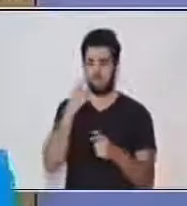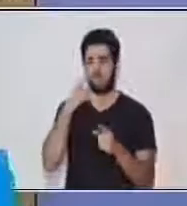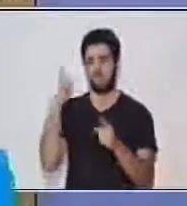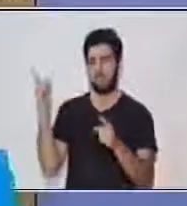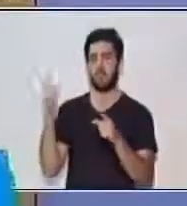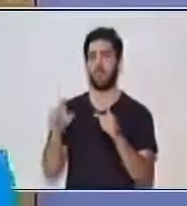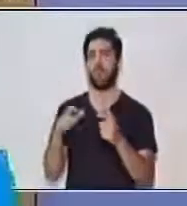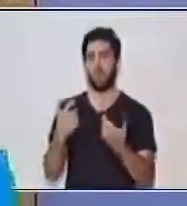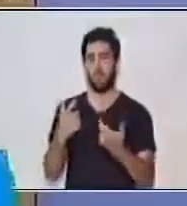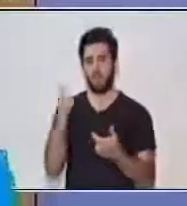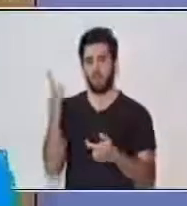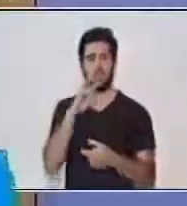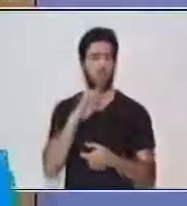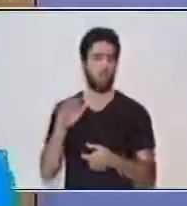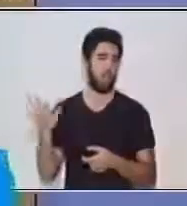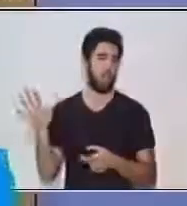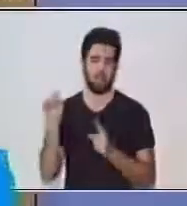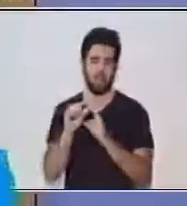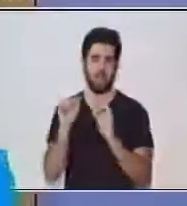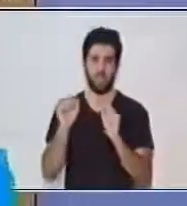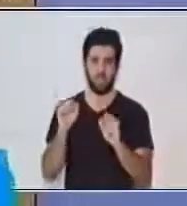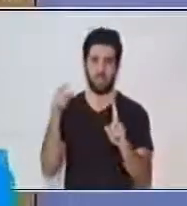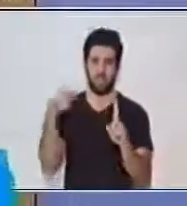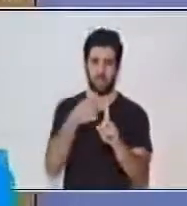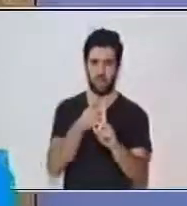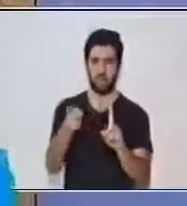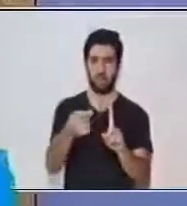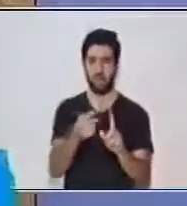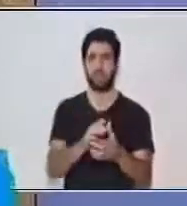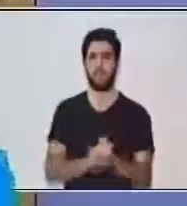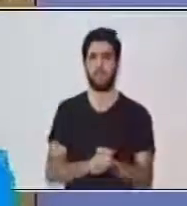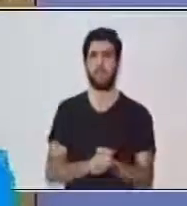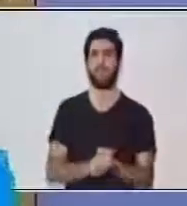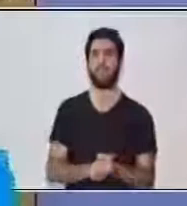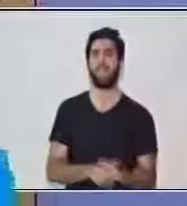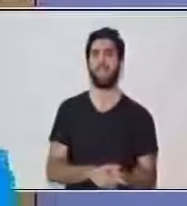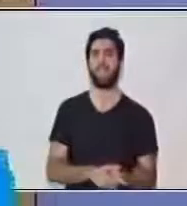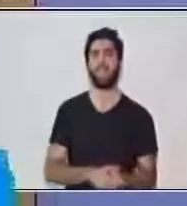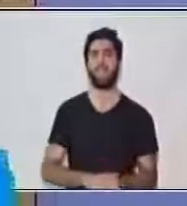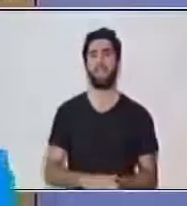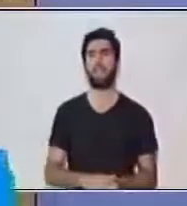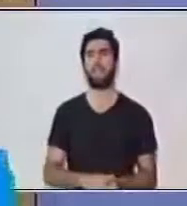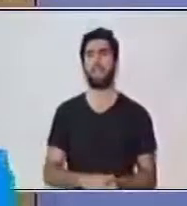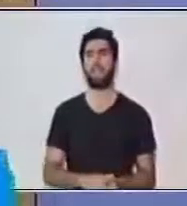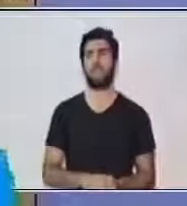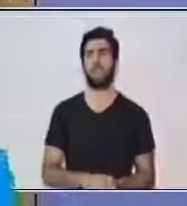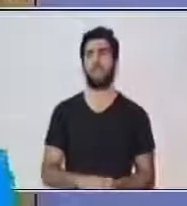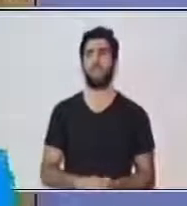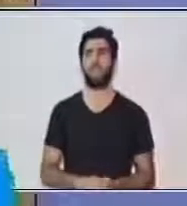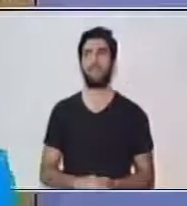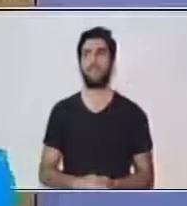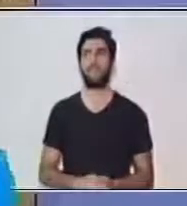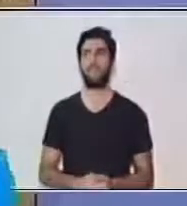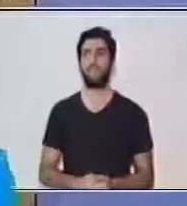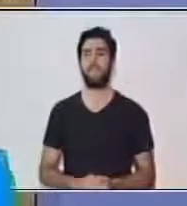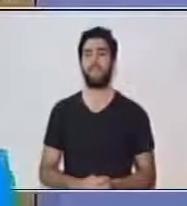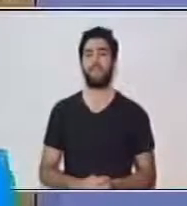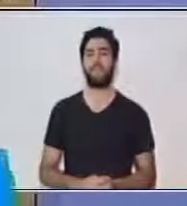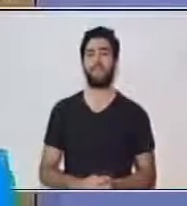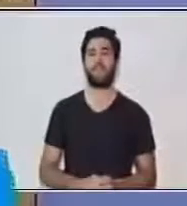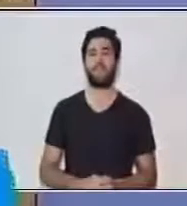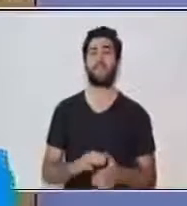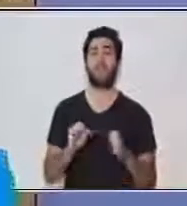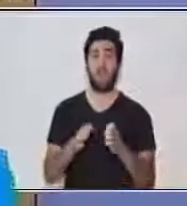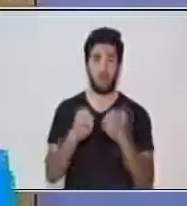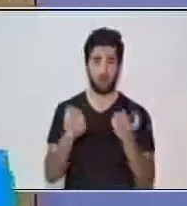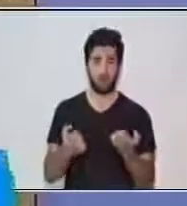amplitud, de esta amplitud, ¿sí? Solamente por una de las distancias a partir del punto de equilibrio.